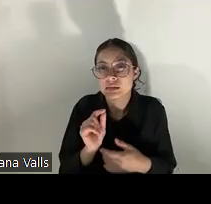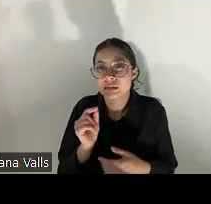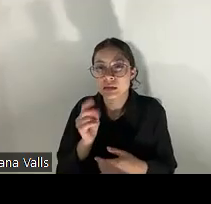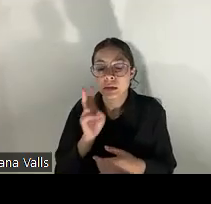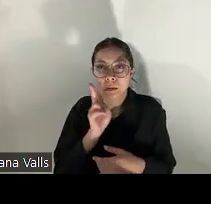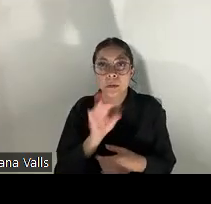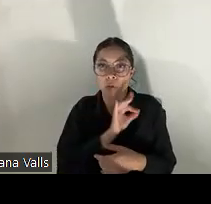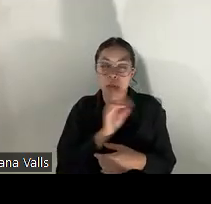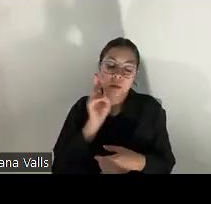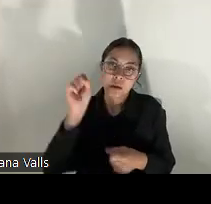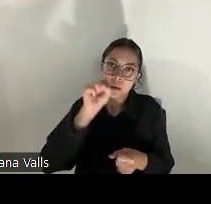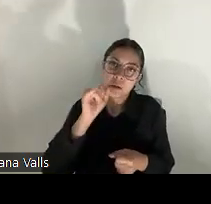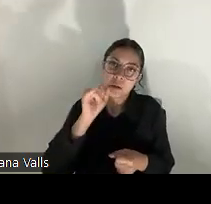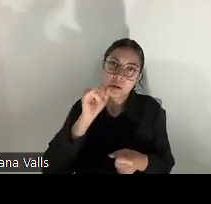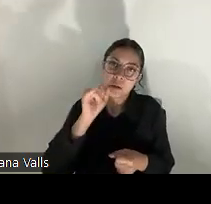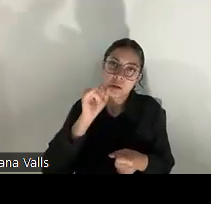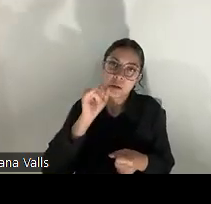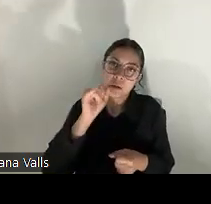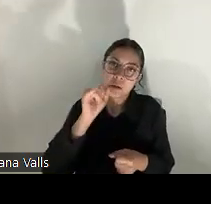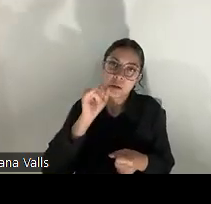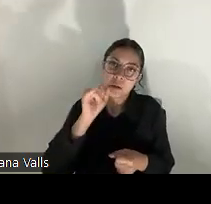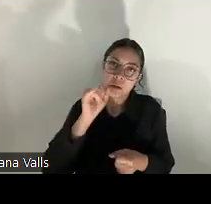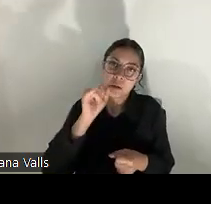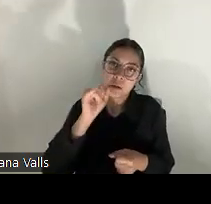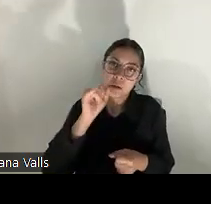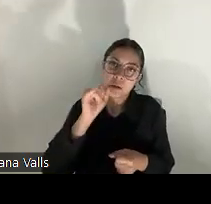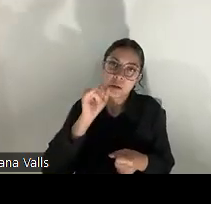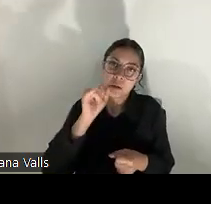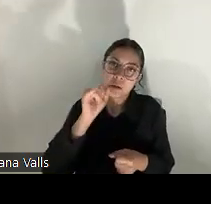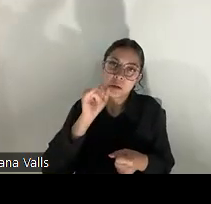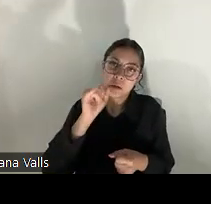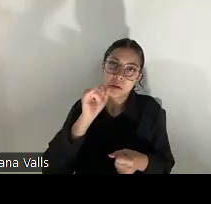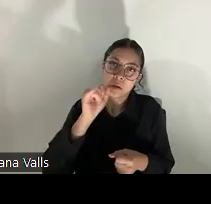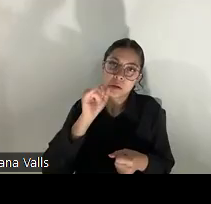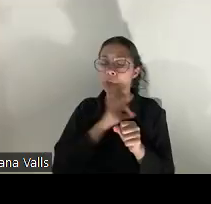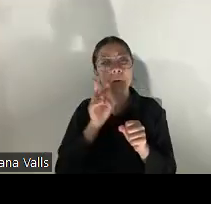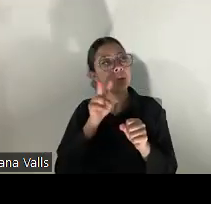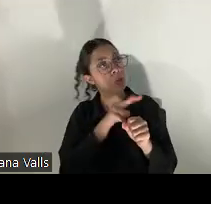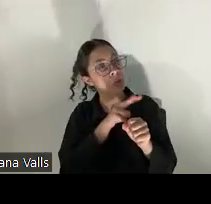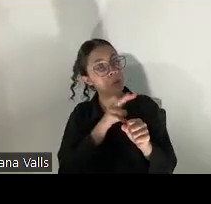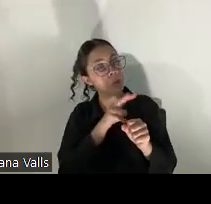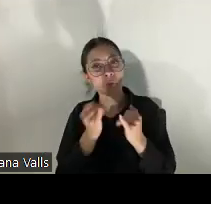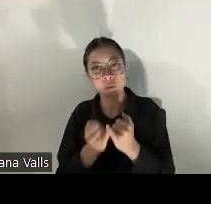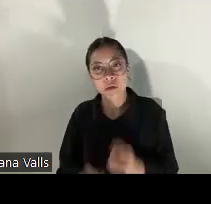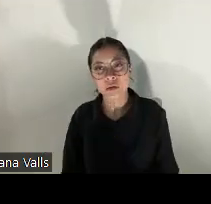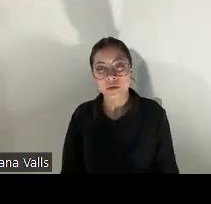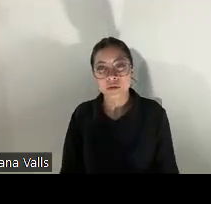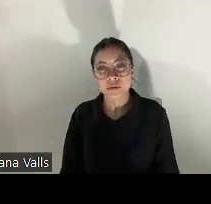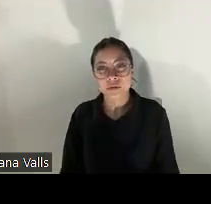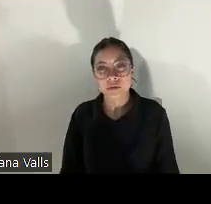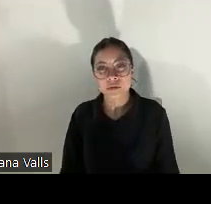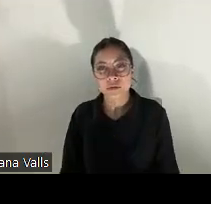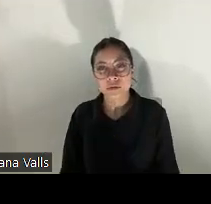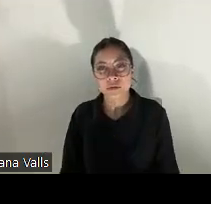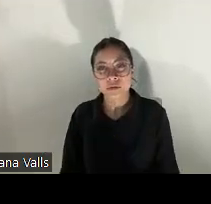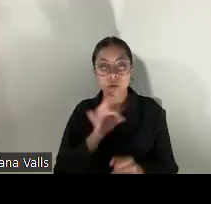mi cabeza está a su lado izquierdo y el niño dirige su mirada ya hacia mí y es capaz de hacer un seguimiento, a lo mejor no de